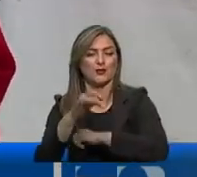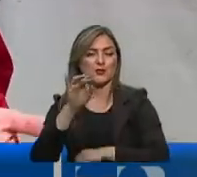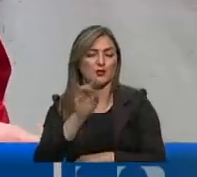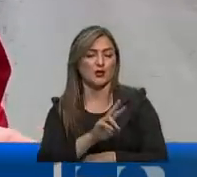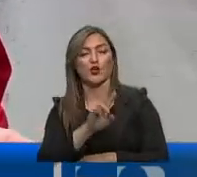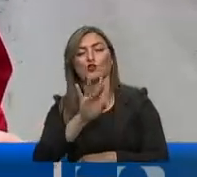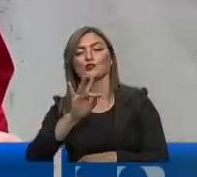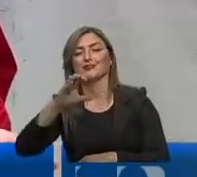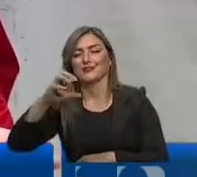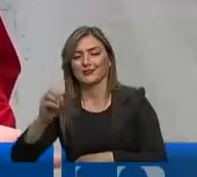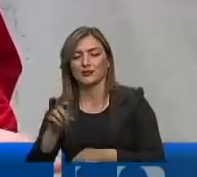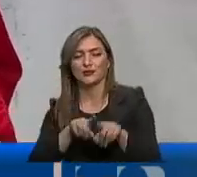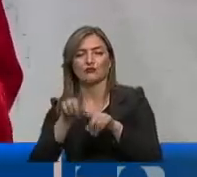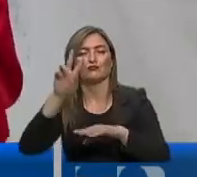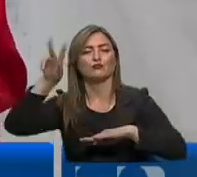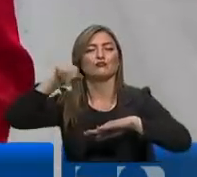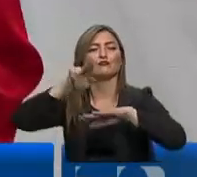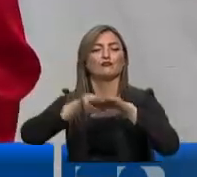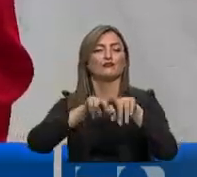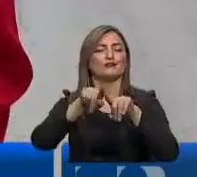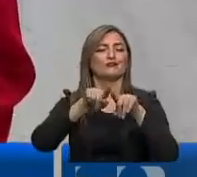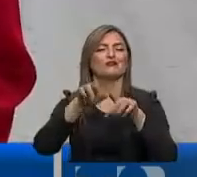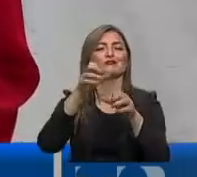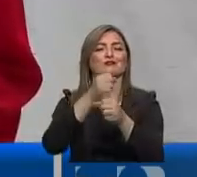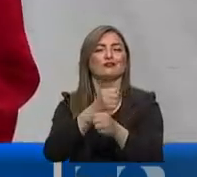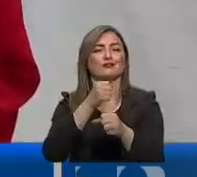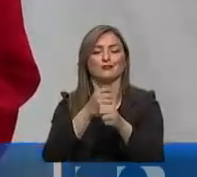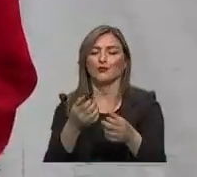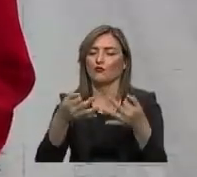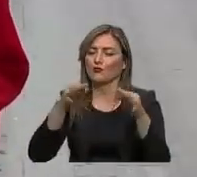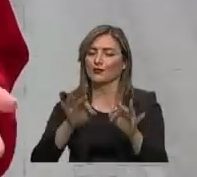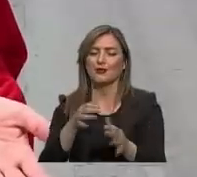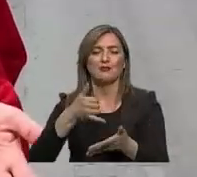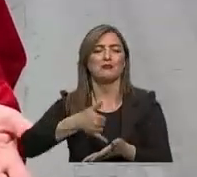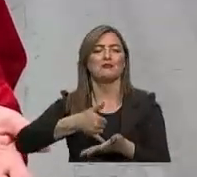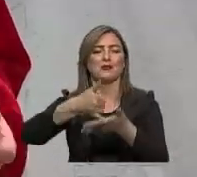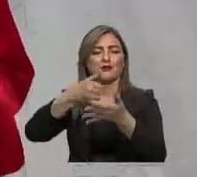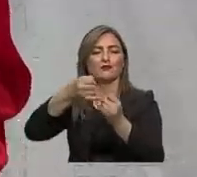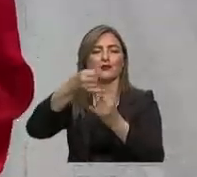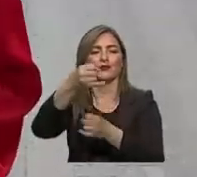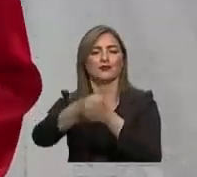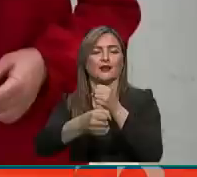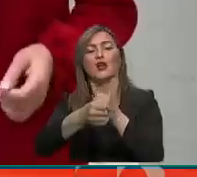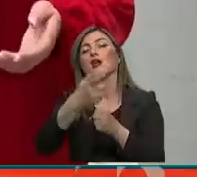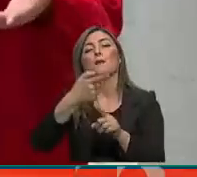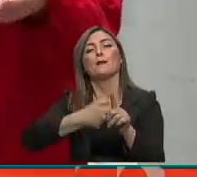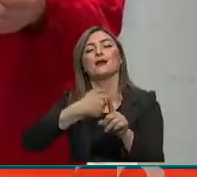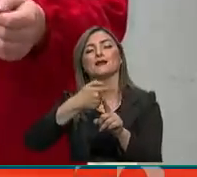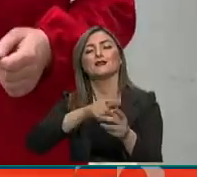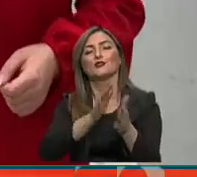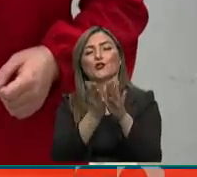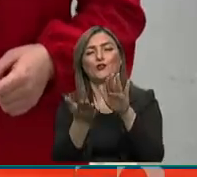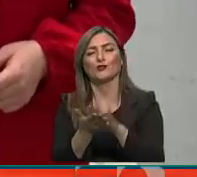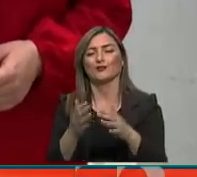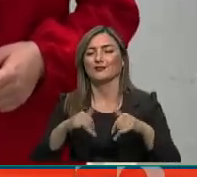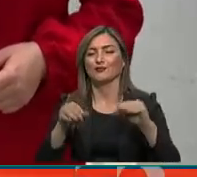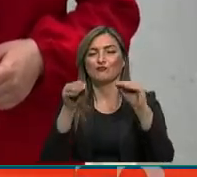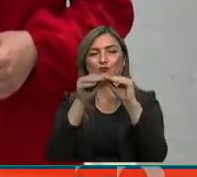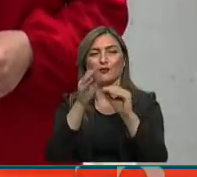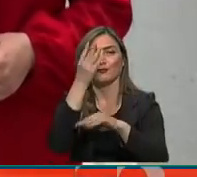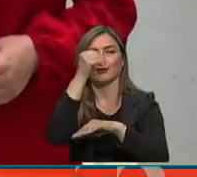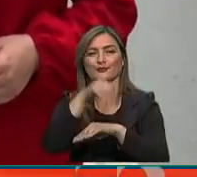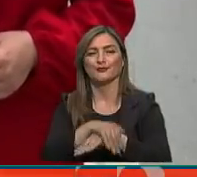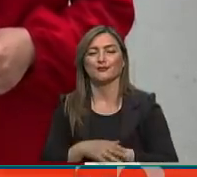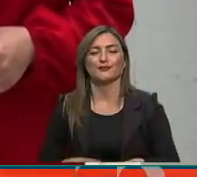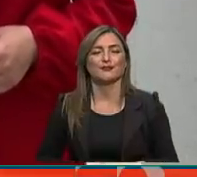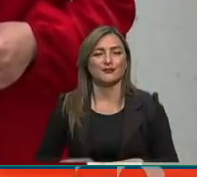en este concurso nacional de poesía que realizará la entrega oficial de sus premios a finales de noviembre. Continúan ustedes en estudios.